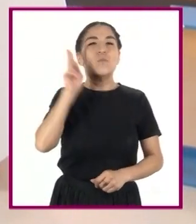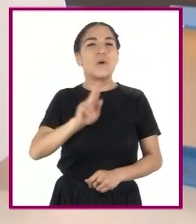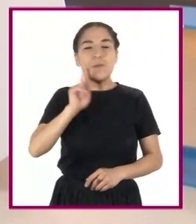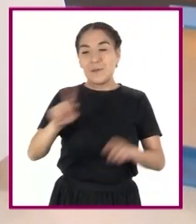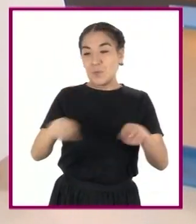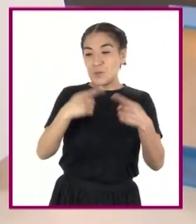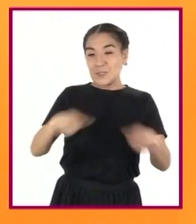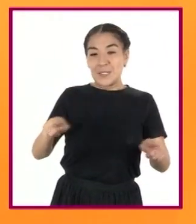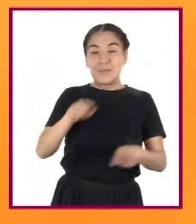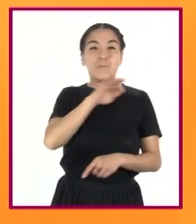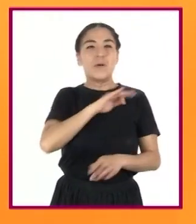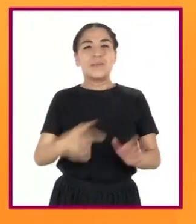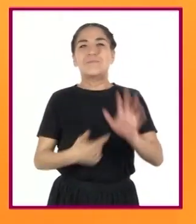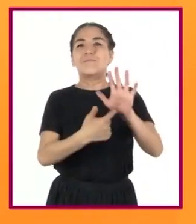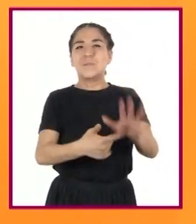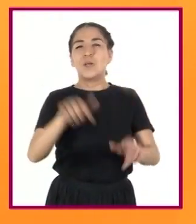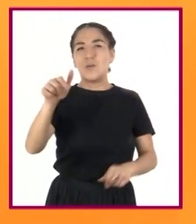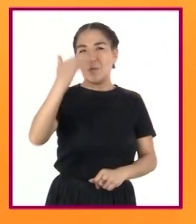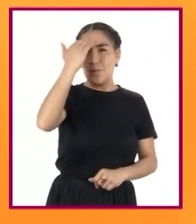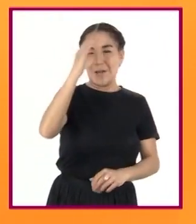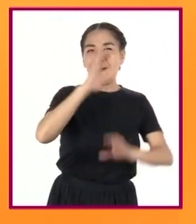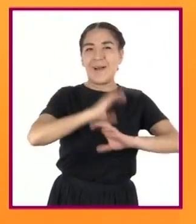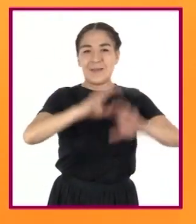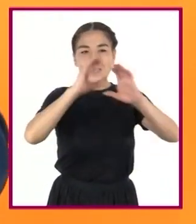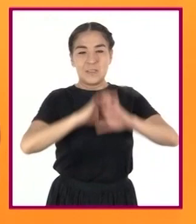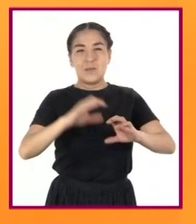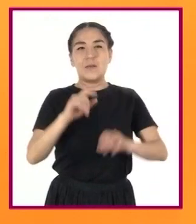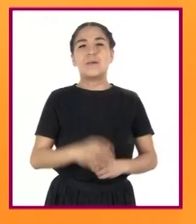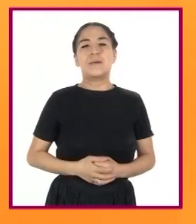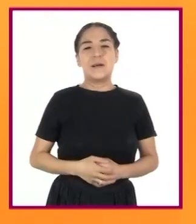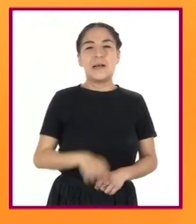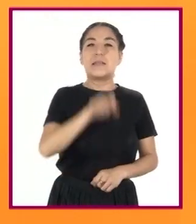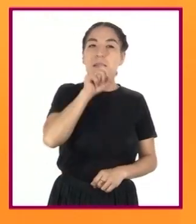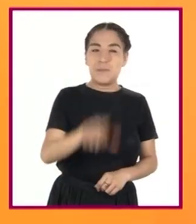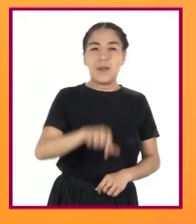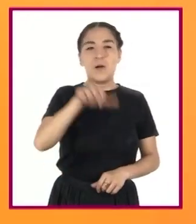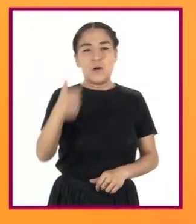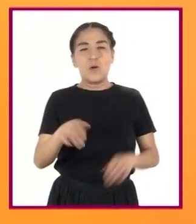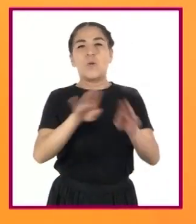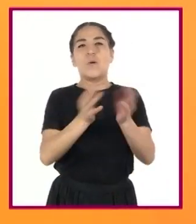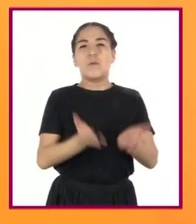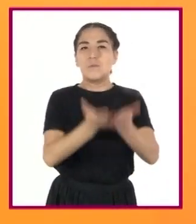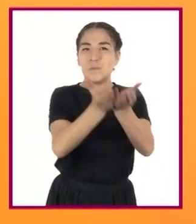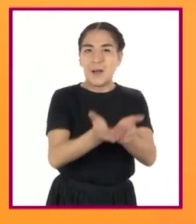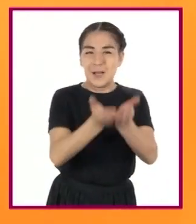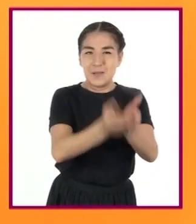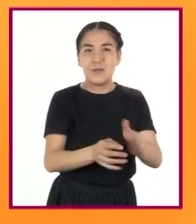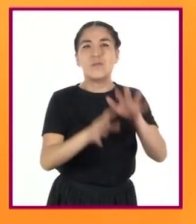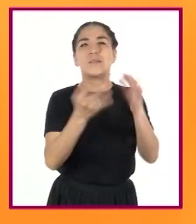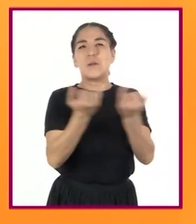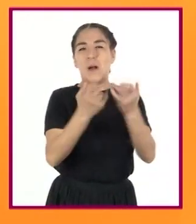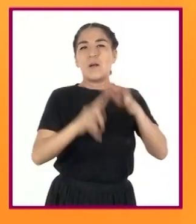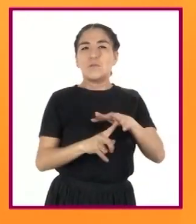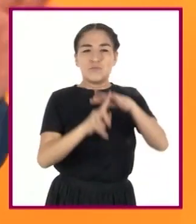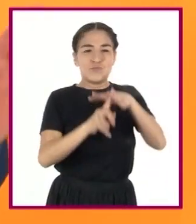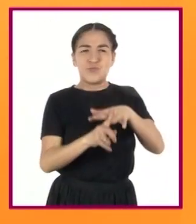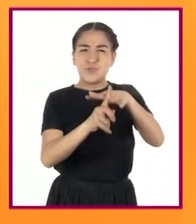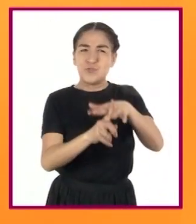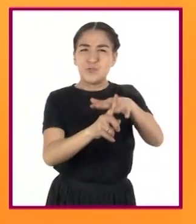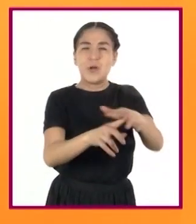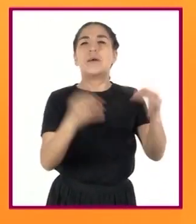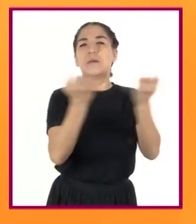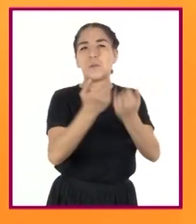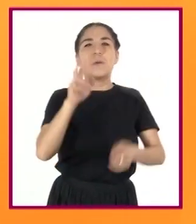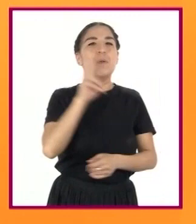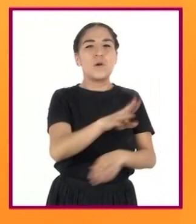conocer la canción. En la industria naval, para la construcción de barcos o buques, y así podríamos mencionar muchos ámbitos